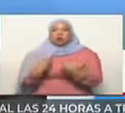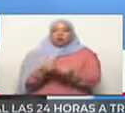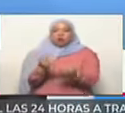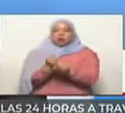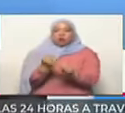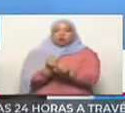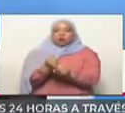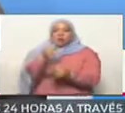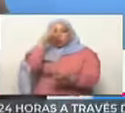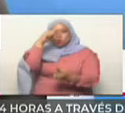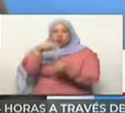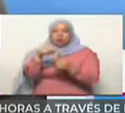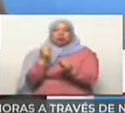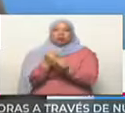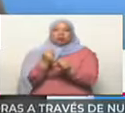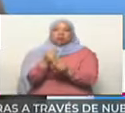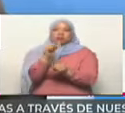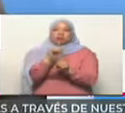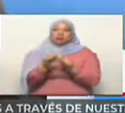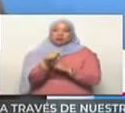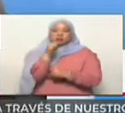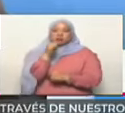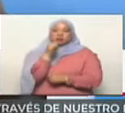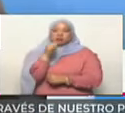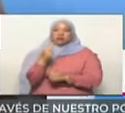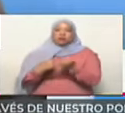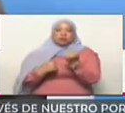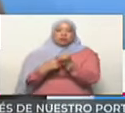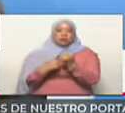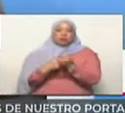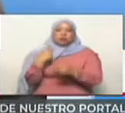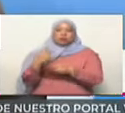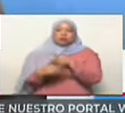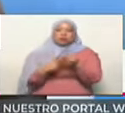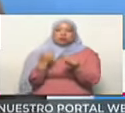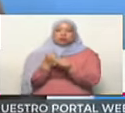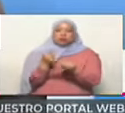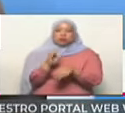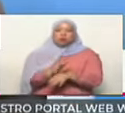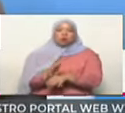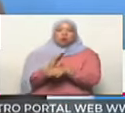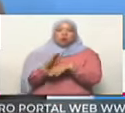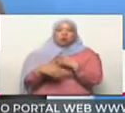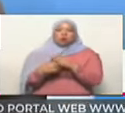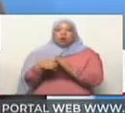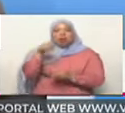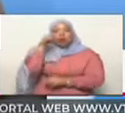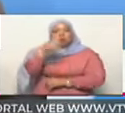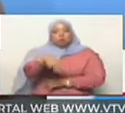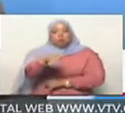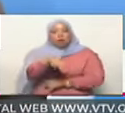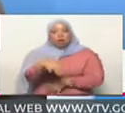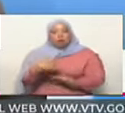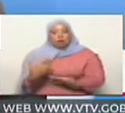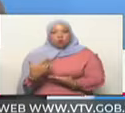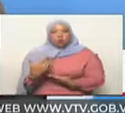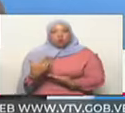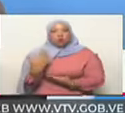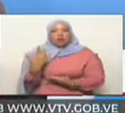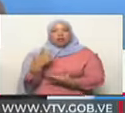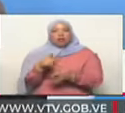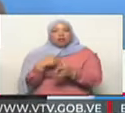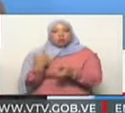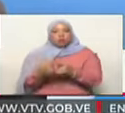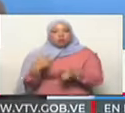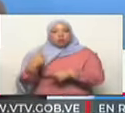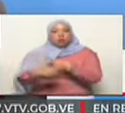de vigilancia ambiental, pero además es el aporte de producción de proteína animal para el pueblo. Cuando estemos entonces en